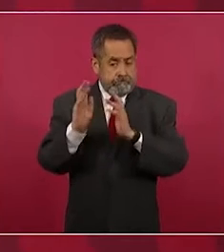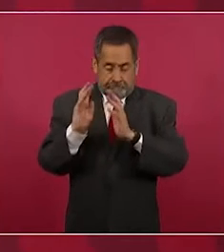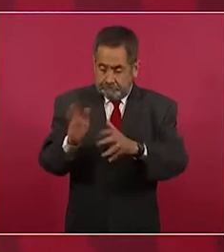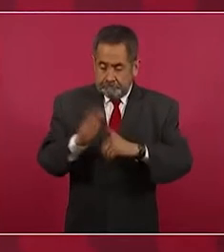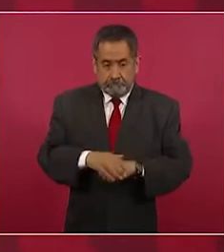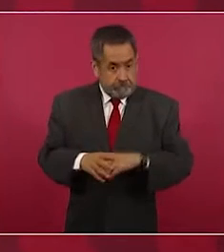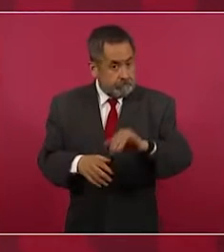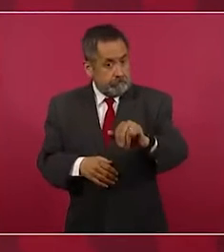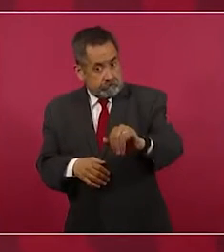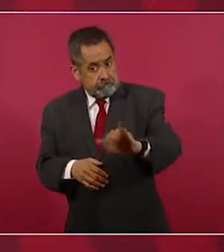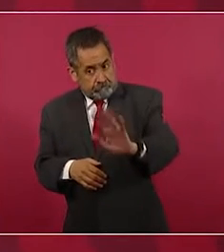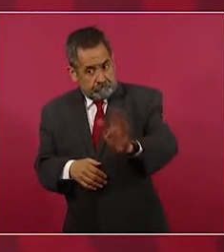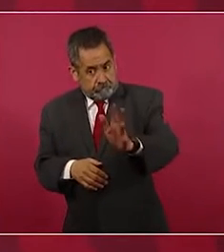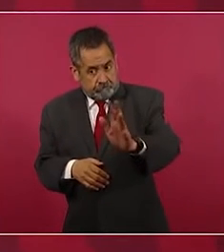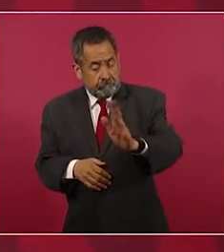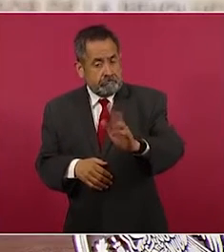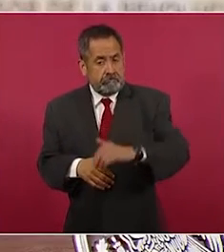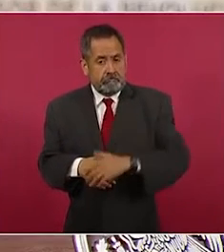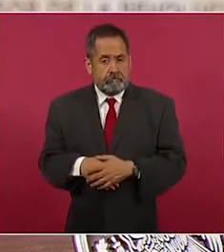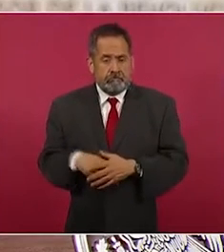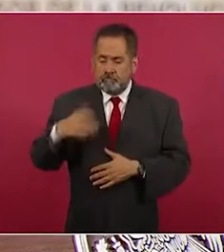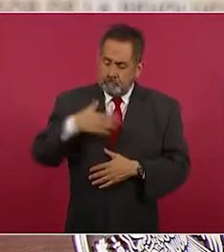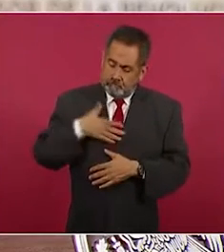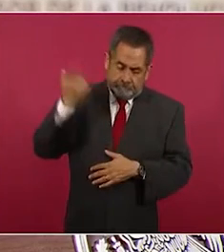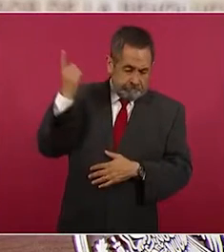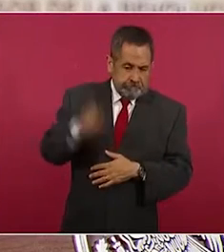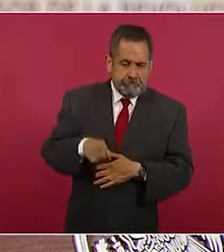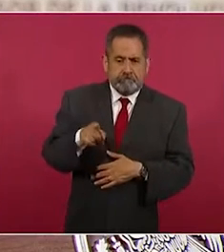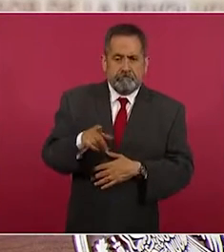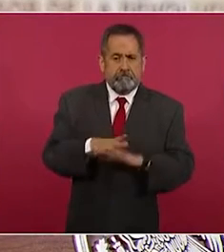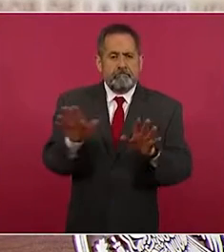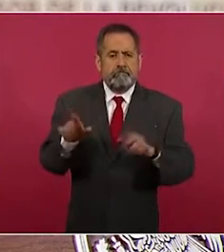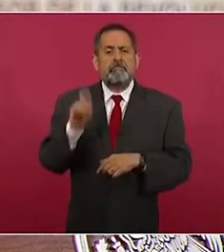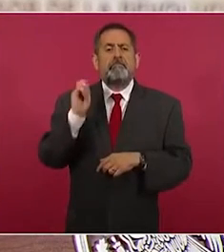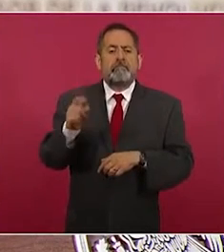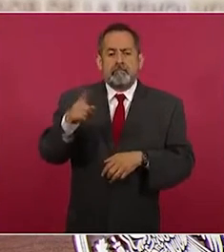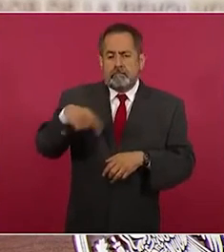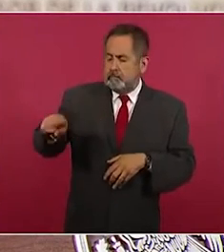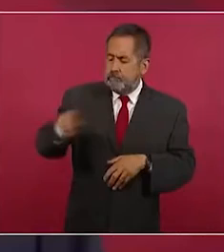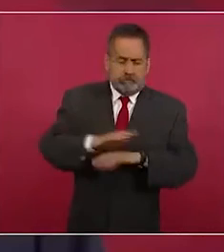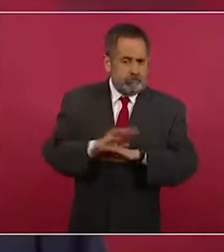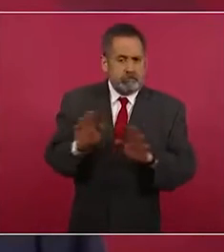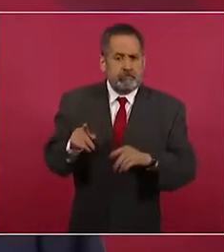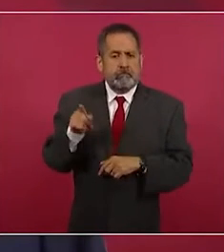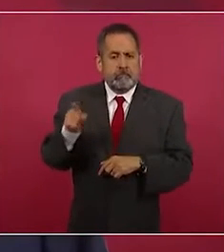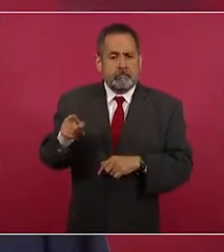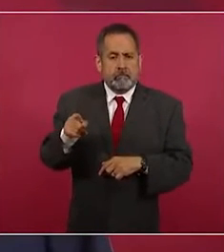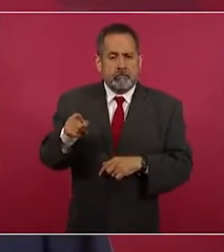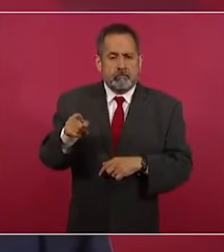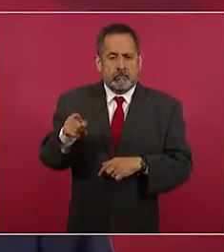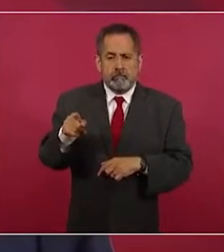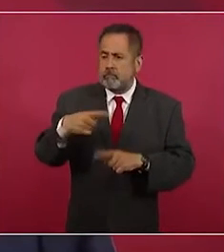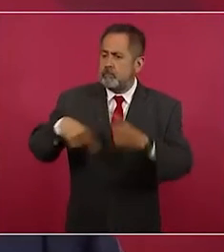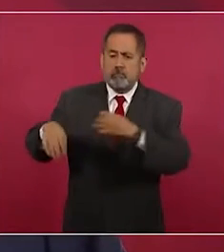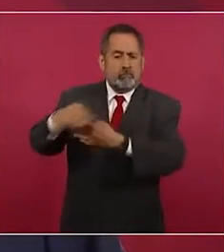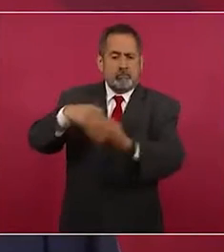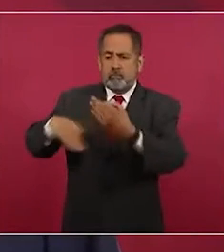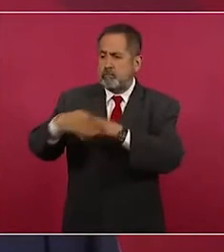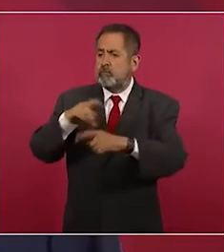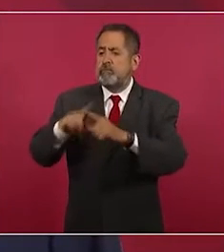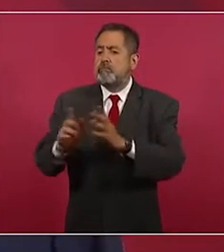¿sí? La instrucción que se tiene es que todos los que